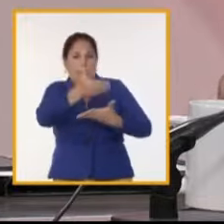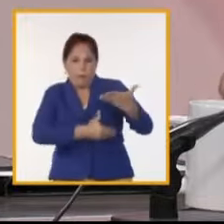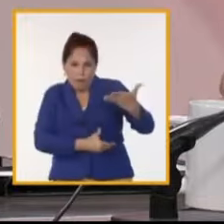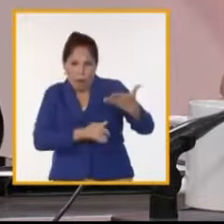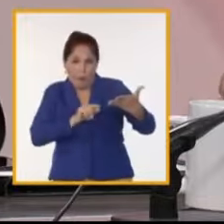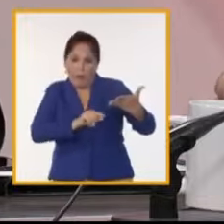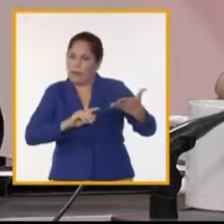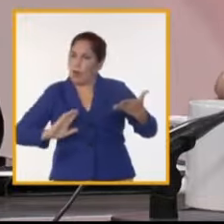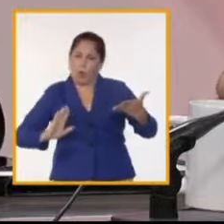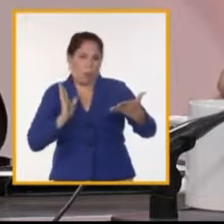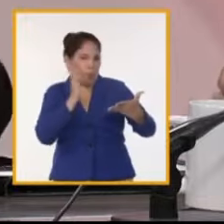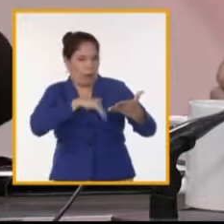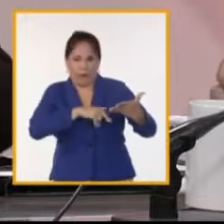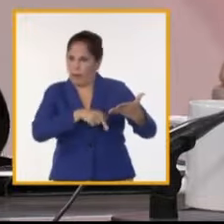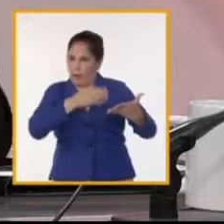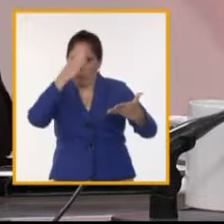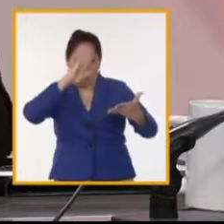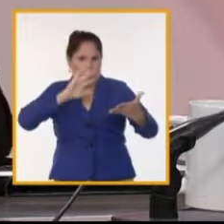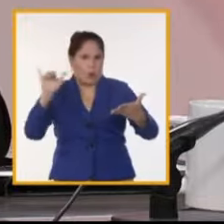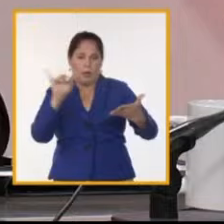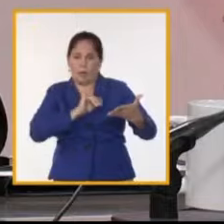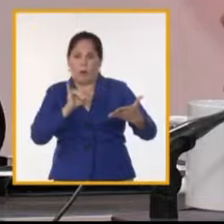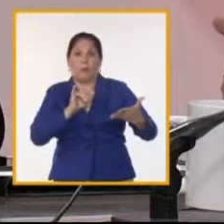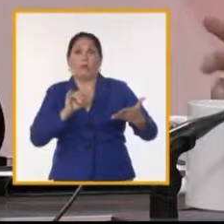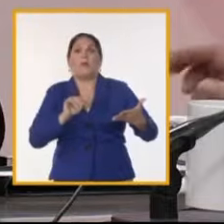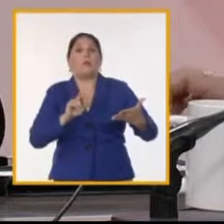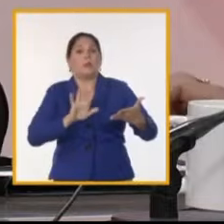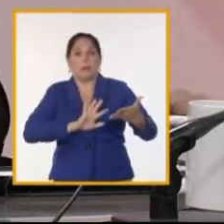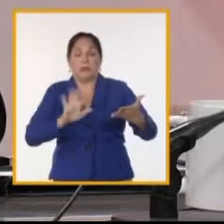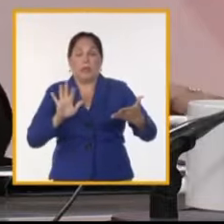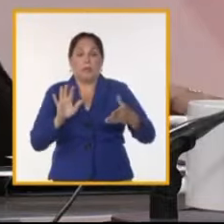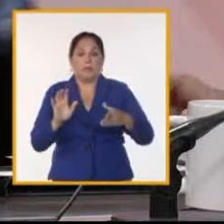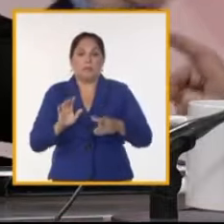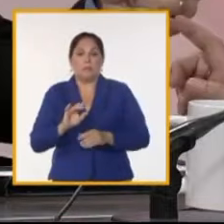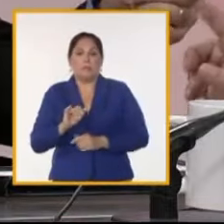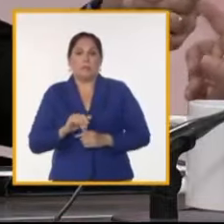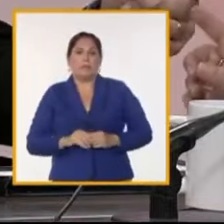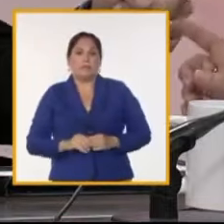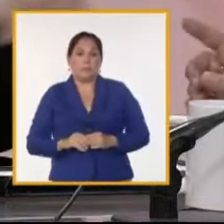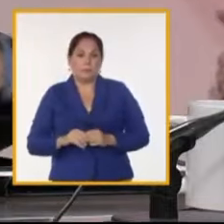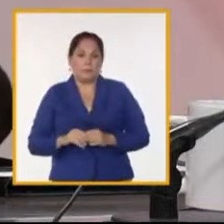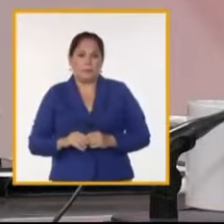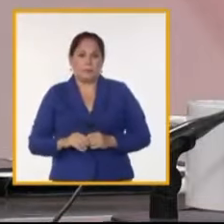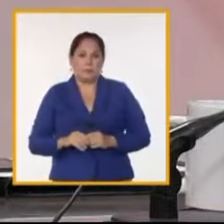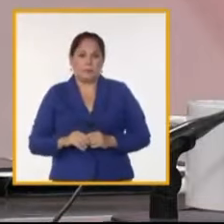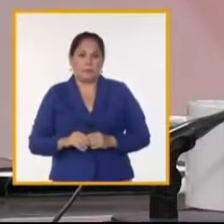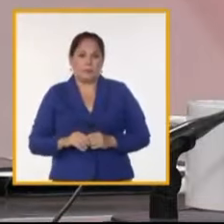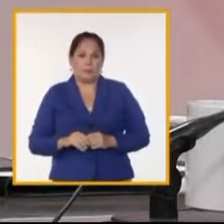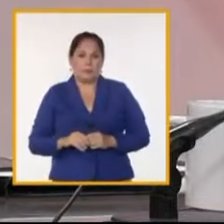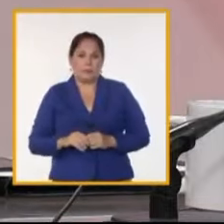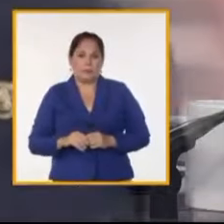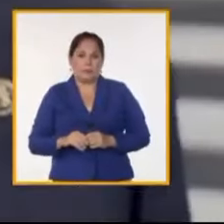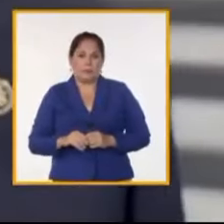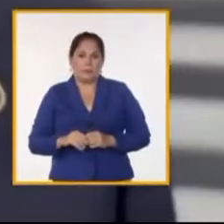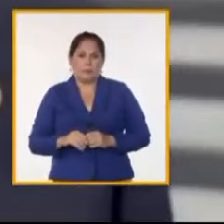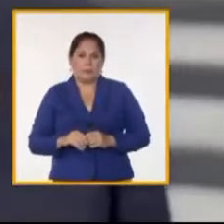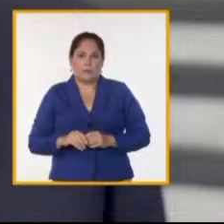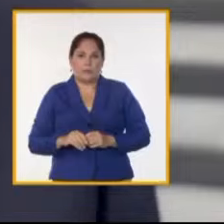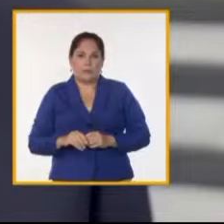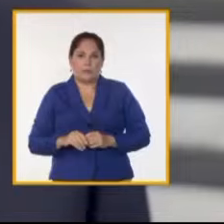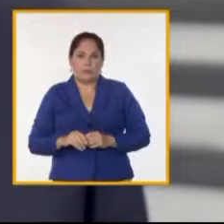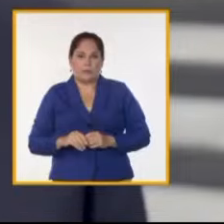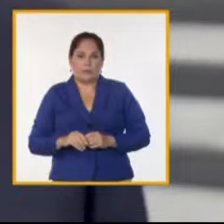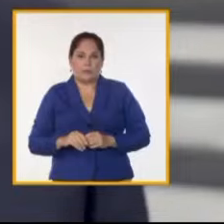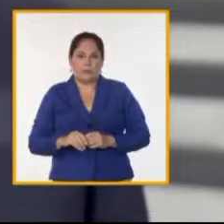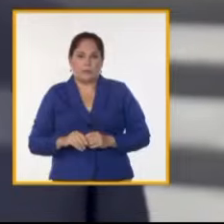también hacía sobre estos temas y de inmediato entonces salieron las reacciones en Miami vamos a escuchar las reacciones y hablamos sobre eso Ana esto todo es